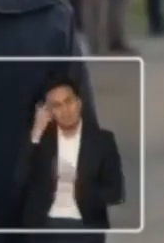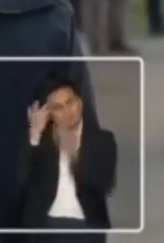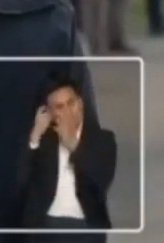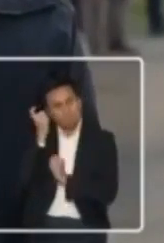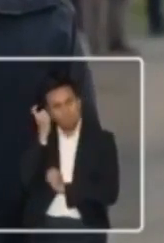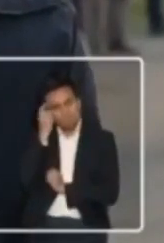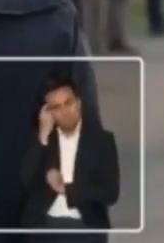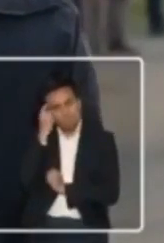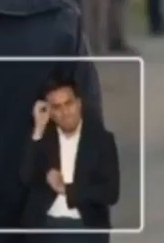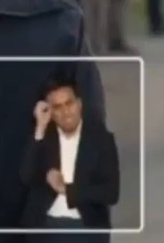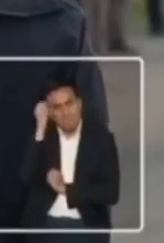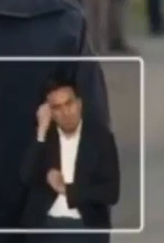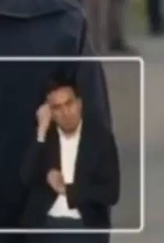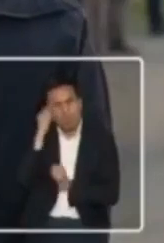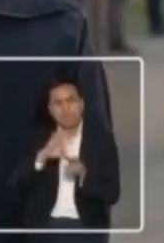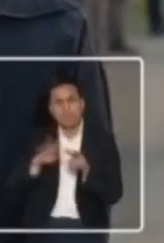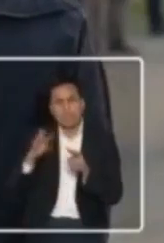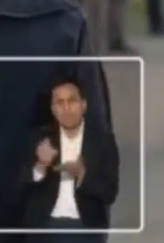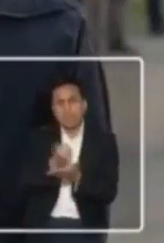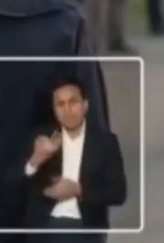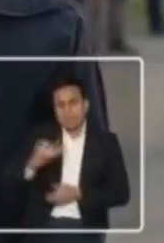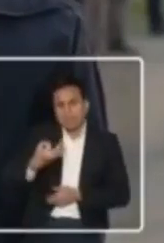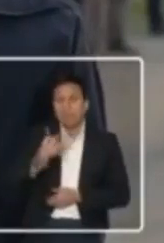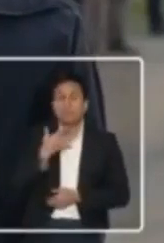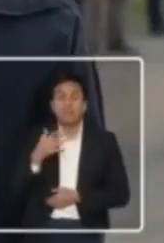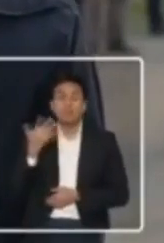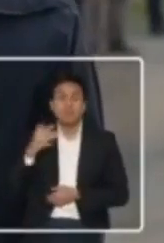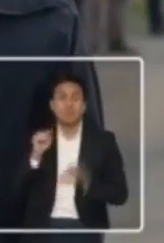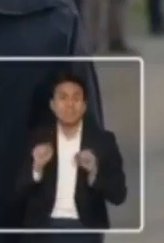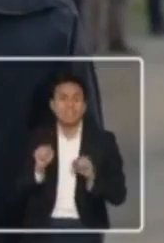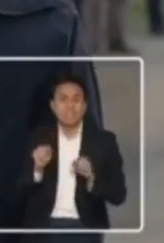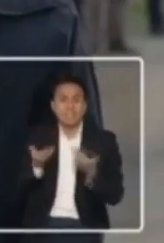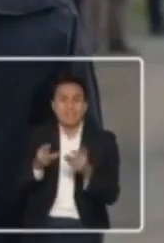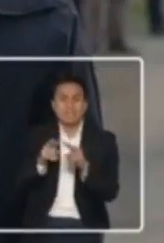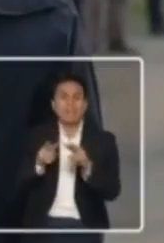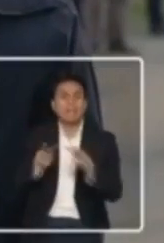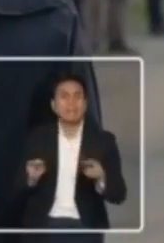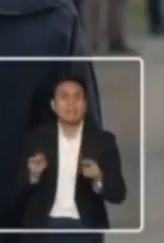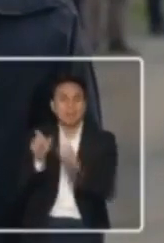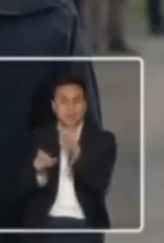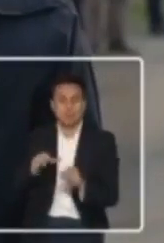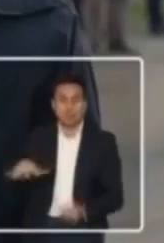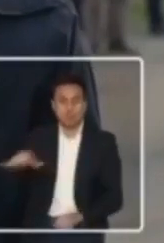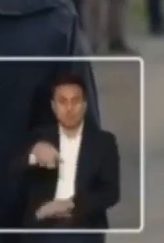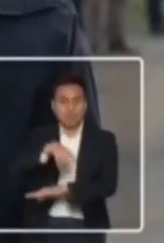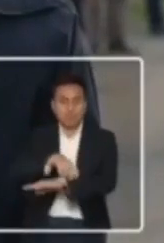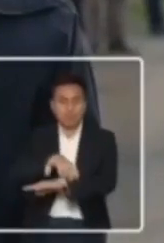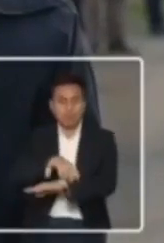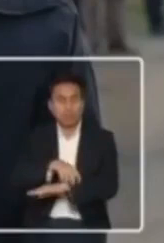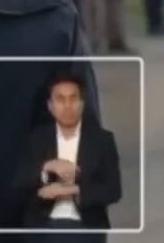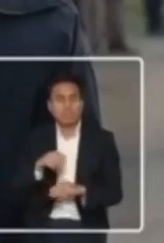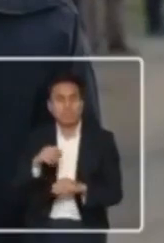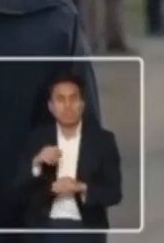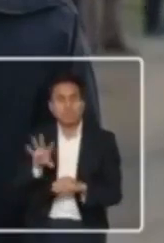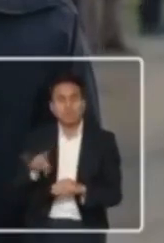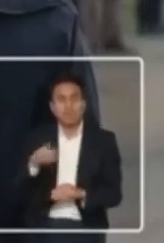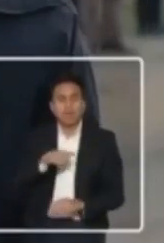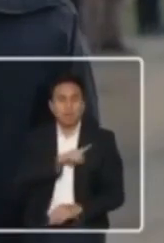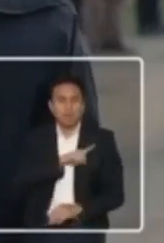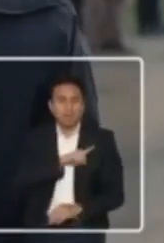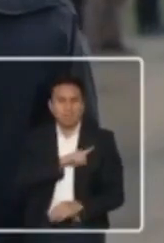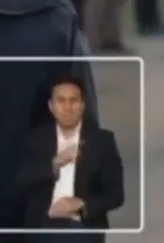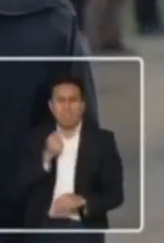que lo hagamos con un criterio de efectividad, porque lo importante aquí es traerle tranquilidad a las personas de esta región y encontrar a los culpables de